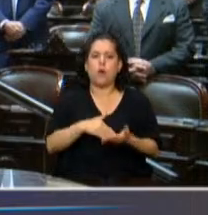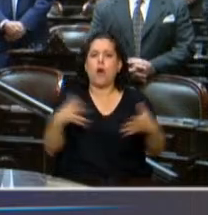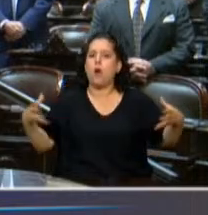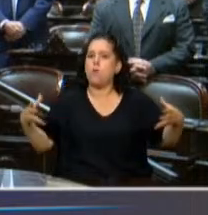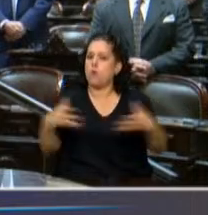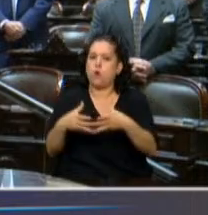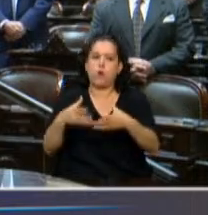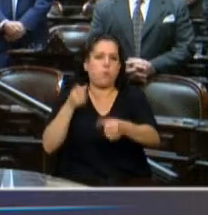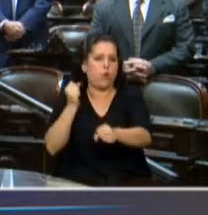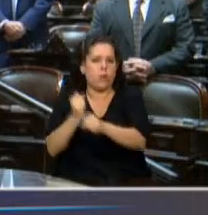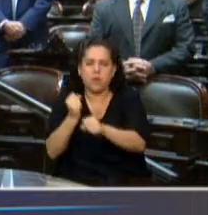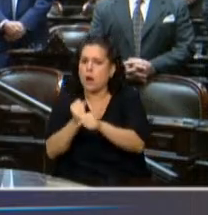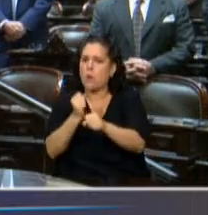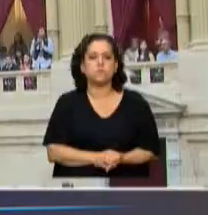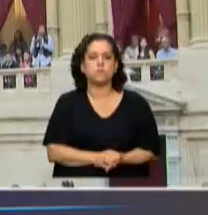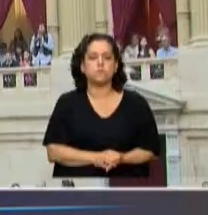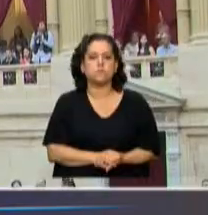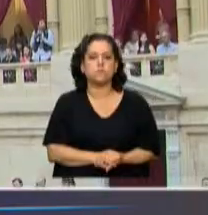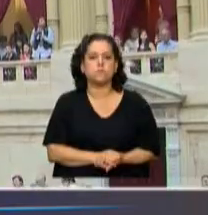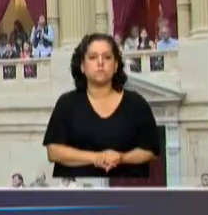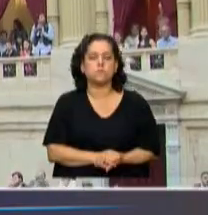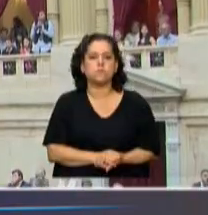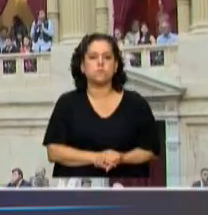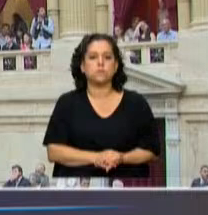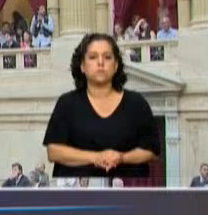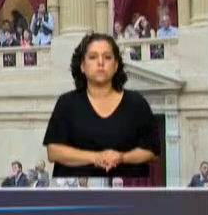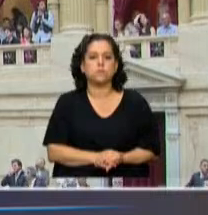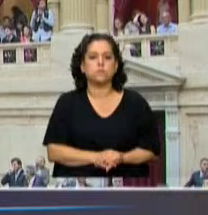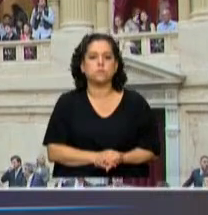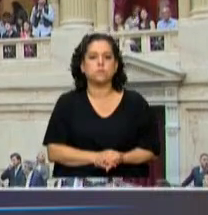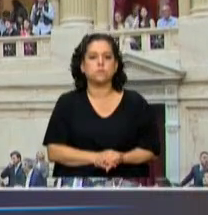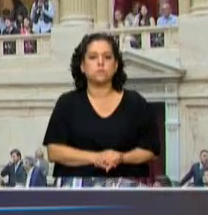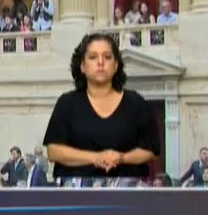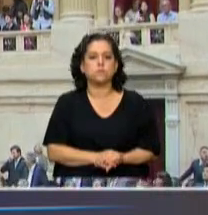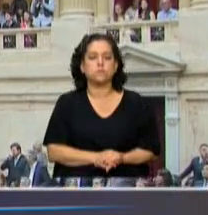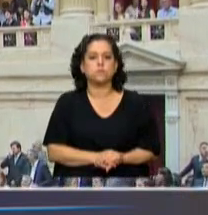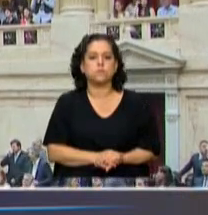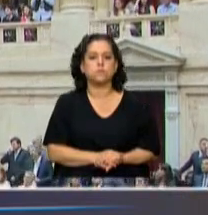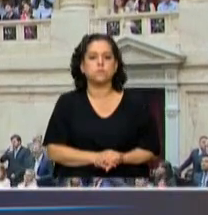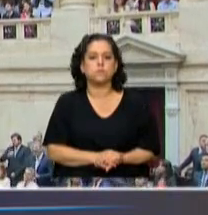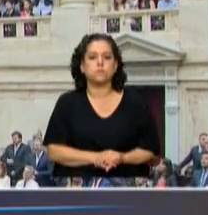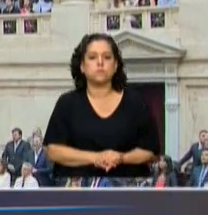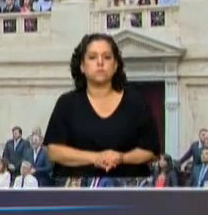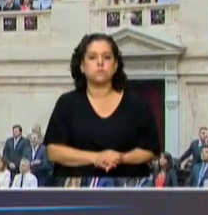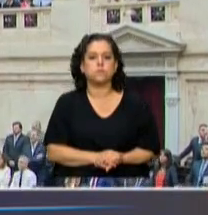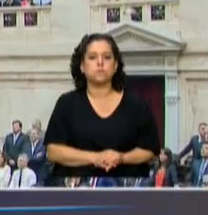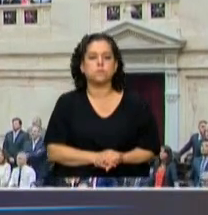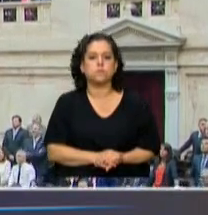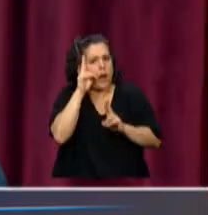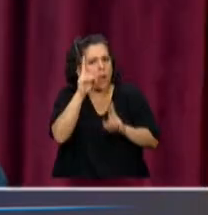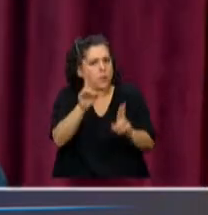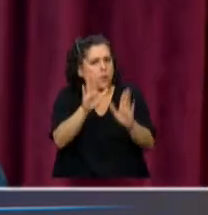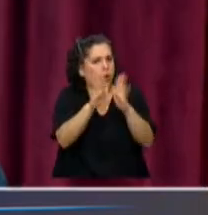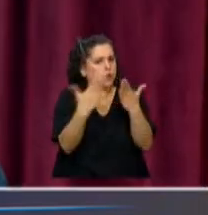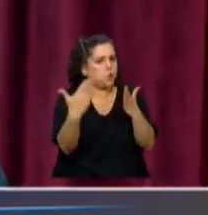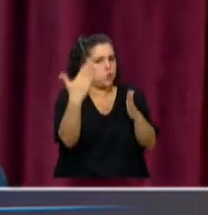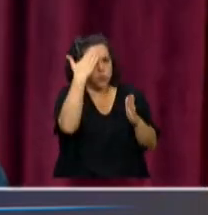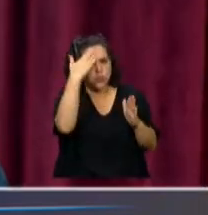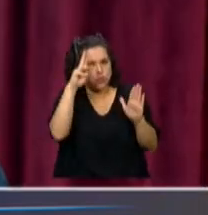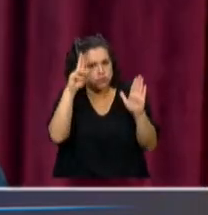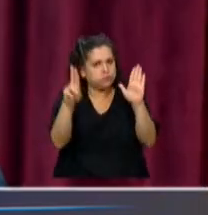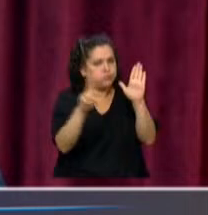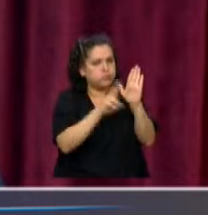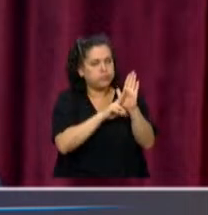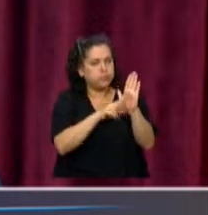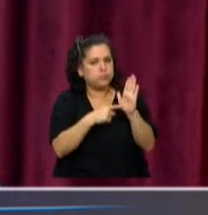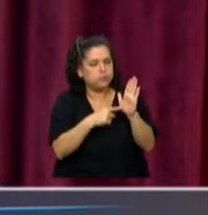oposición en mayor escala, tal vez, y con un poco más de espalda que los provinciales. Con un poco más de ruido también, ¿no? Con más capacidad de